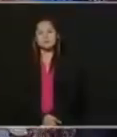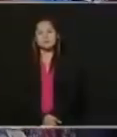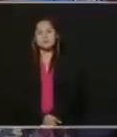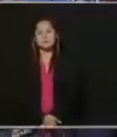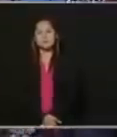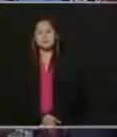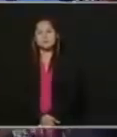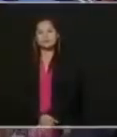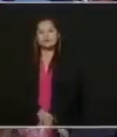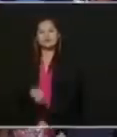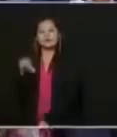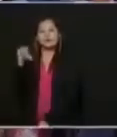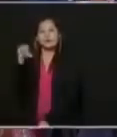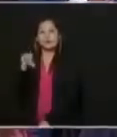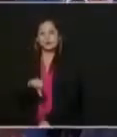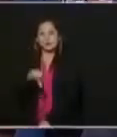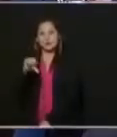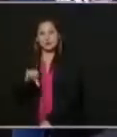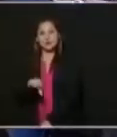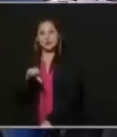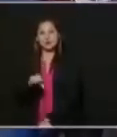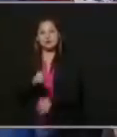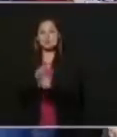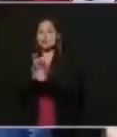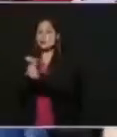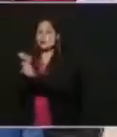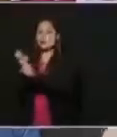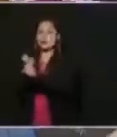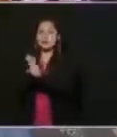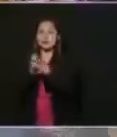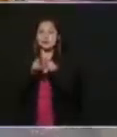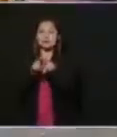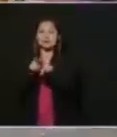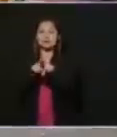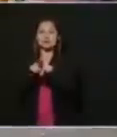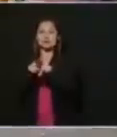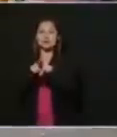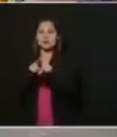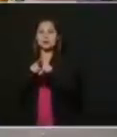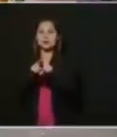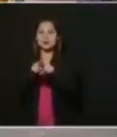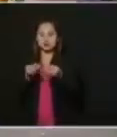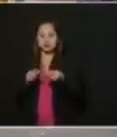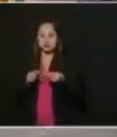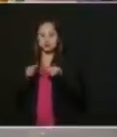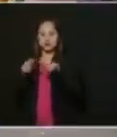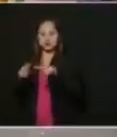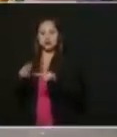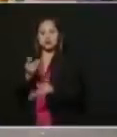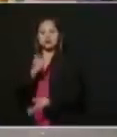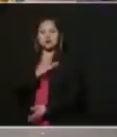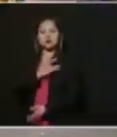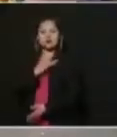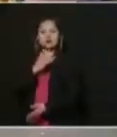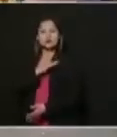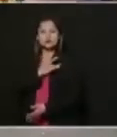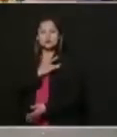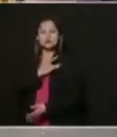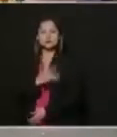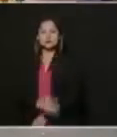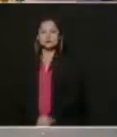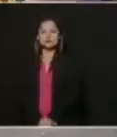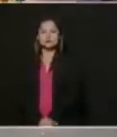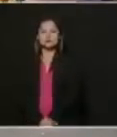hoy vamos a invitar a los hermanos para entregar el bastón sagrado. Por favor.